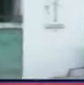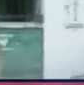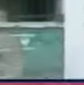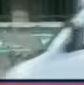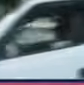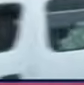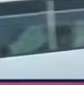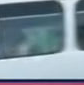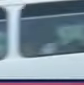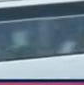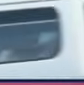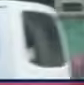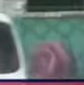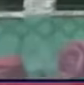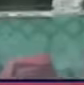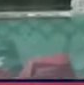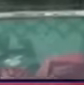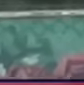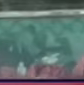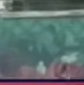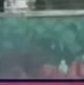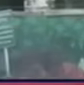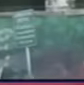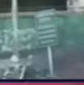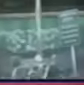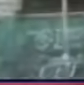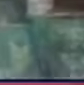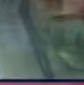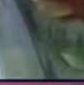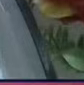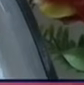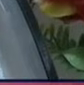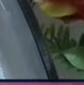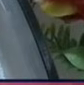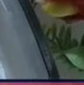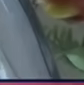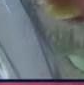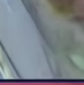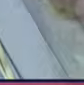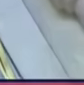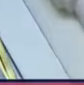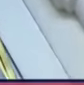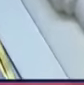productos para que puedan venderlas. Las lápidas son los productos que más son cotizados.